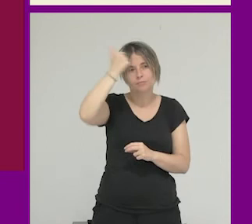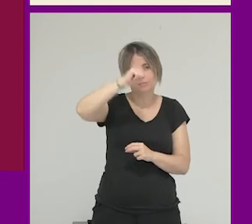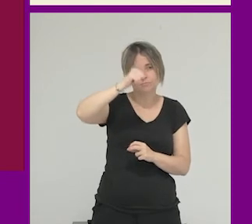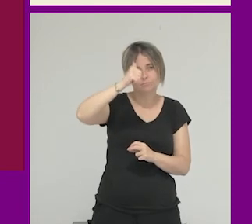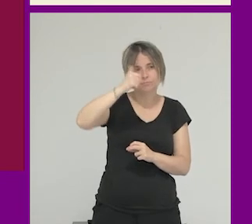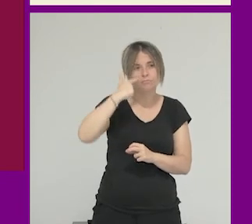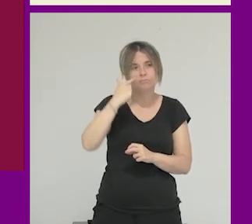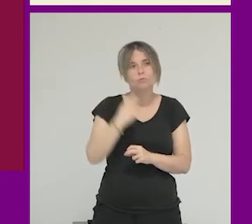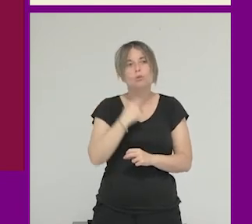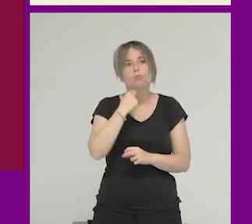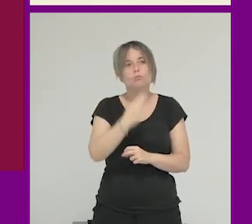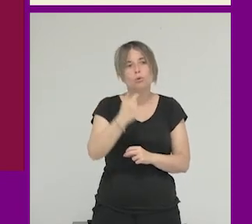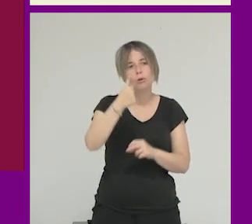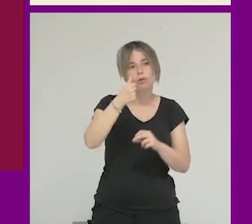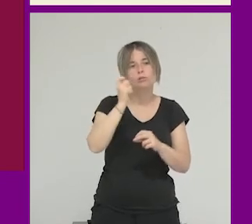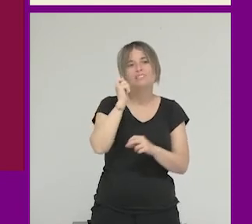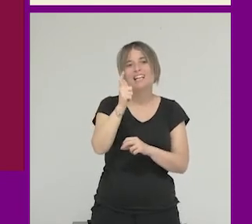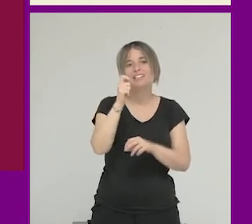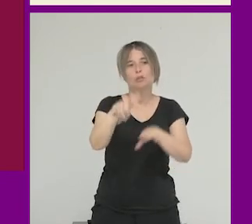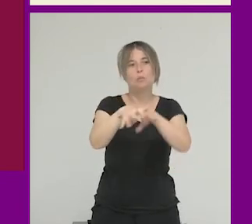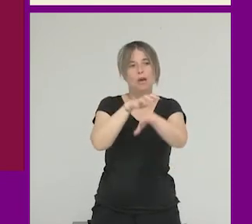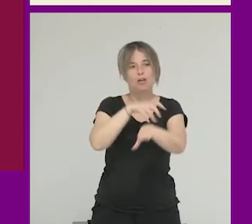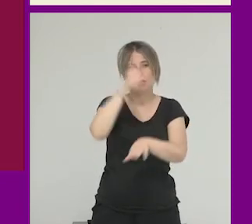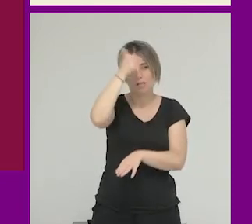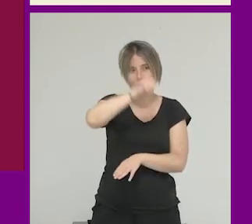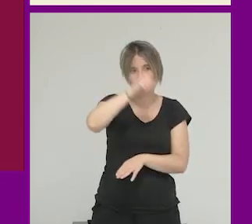ahotsak, guztiak dira gizonak,